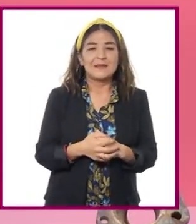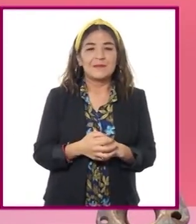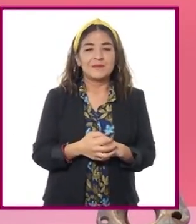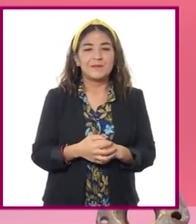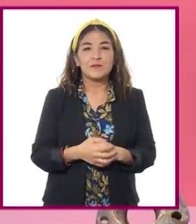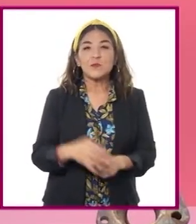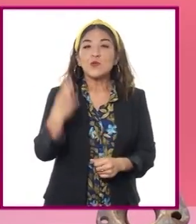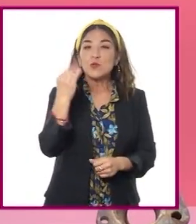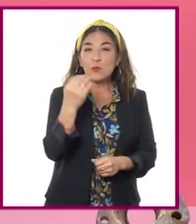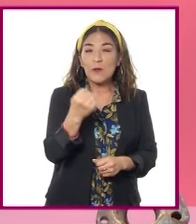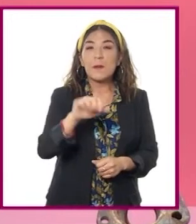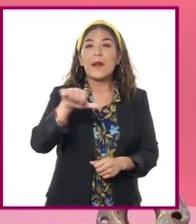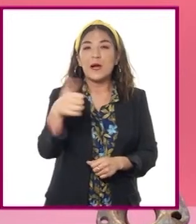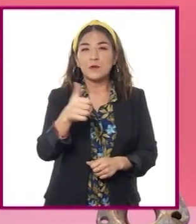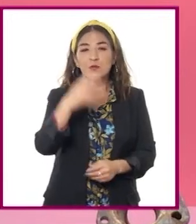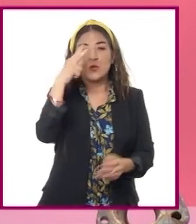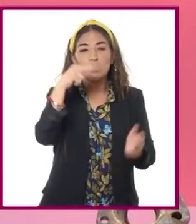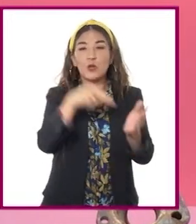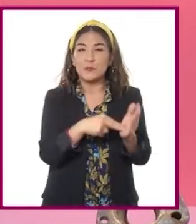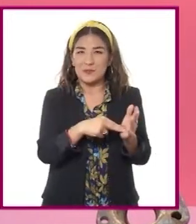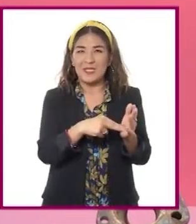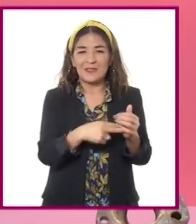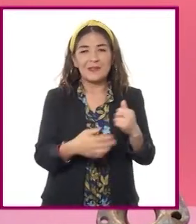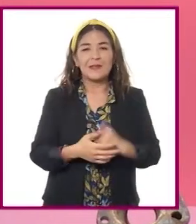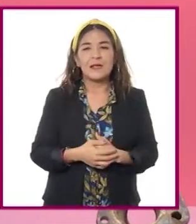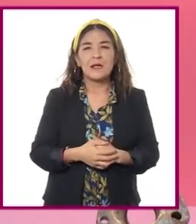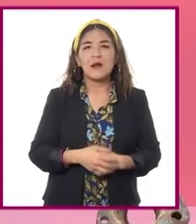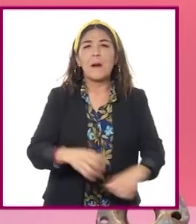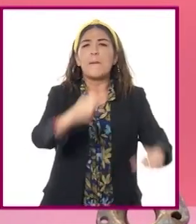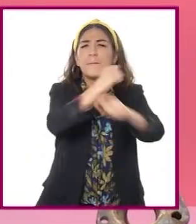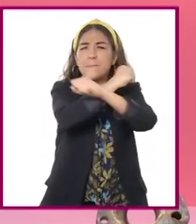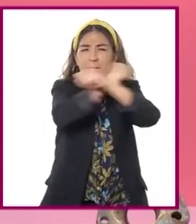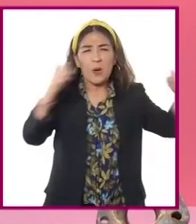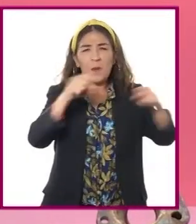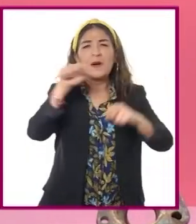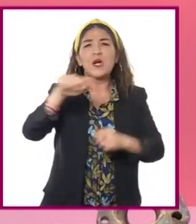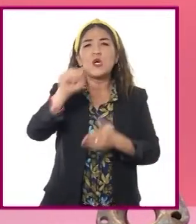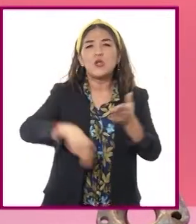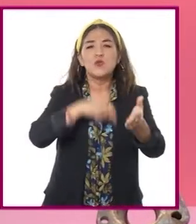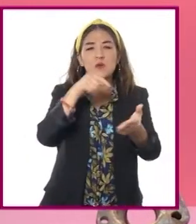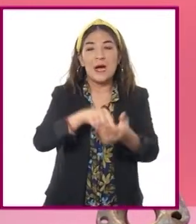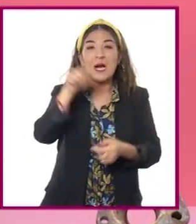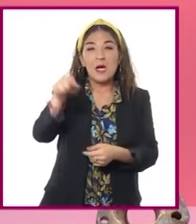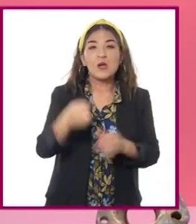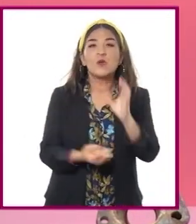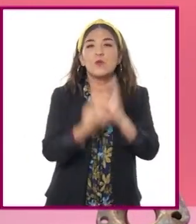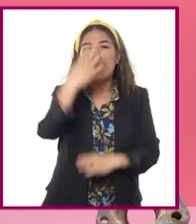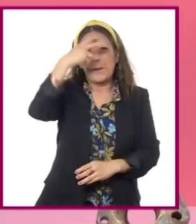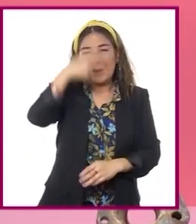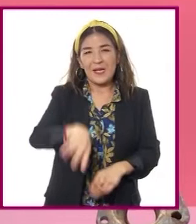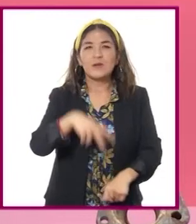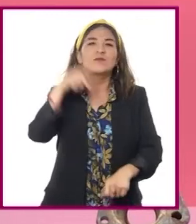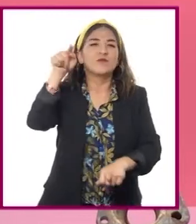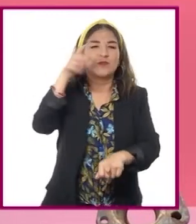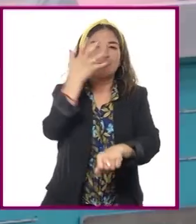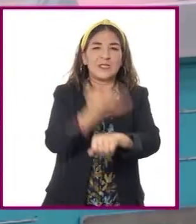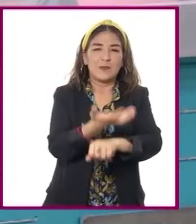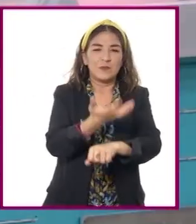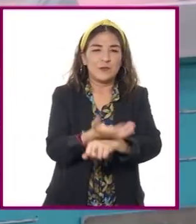El 9 de agosto de 2000 hubo una explosión en un gasoducto de Nuevo México, Estados